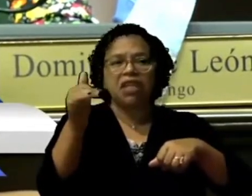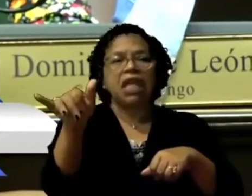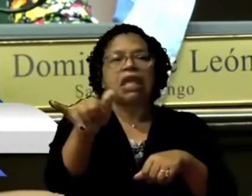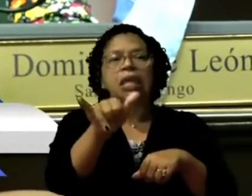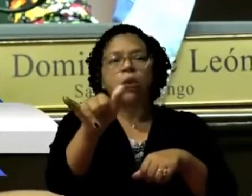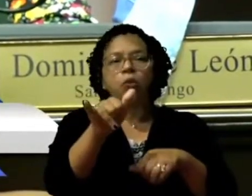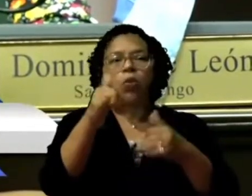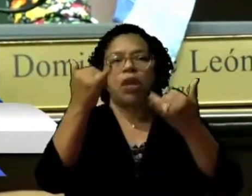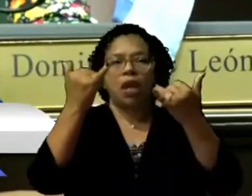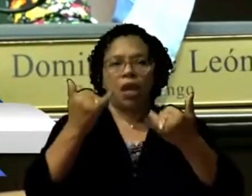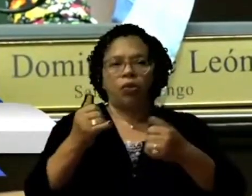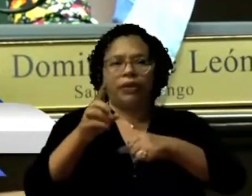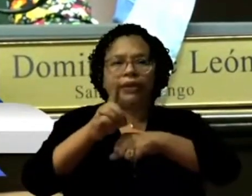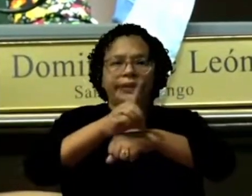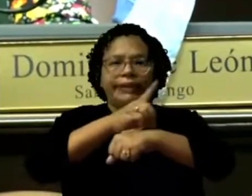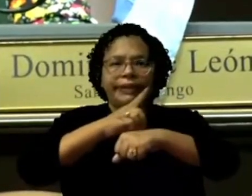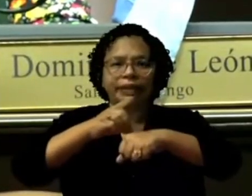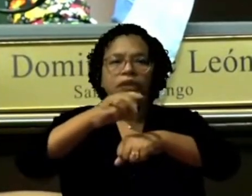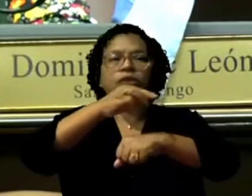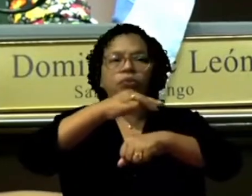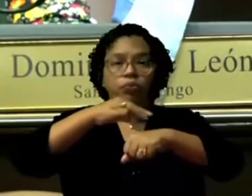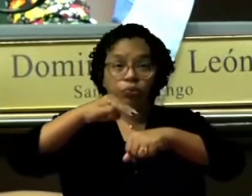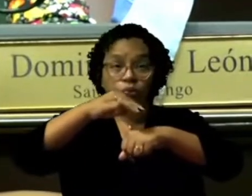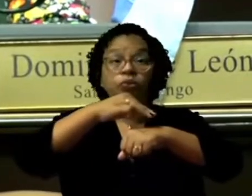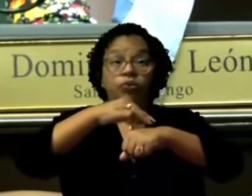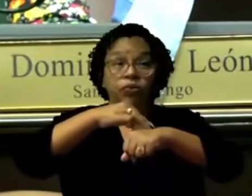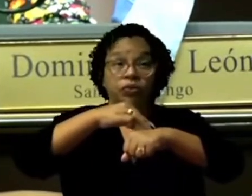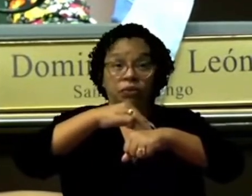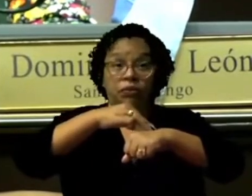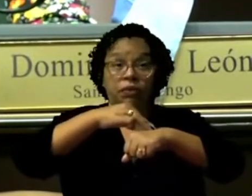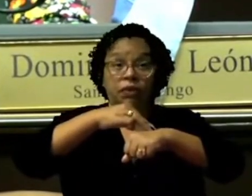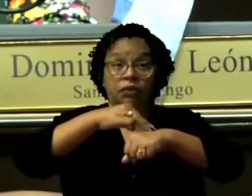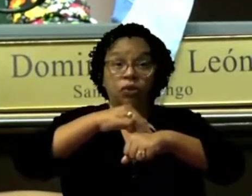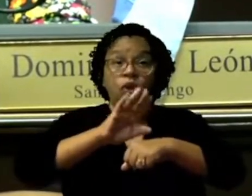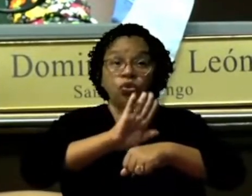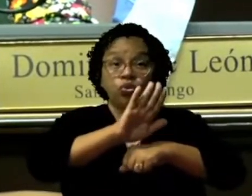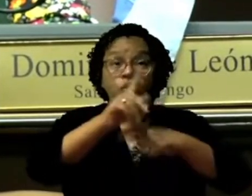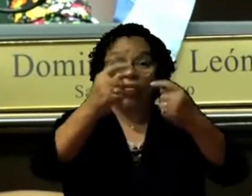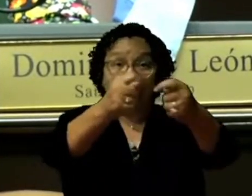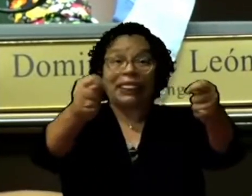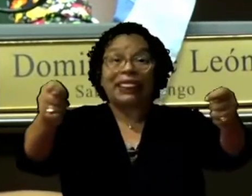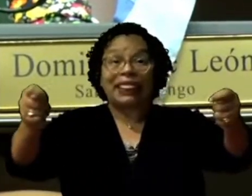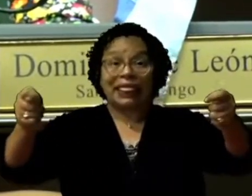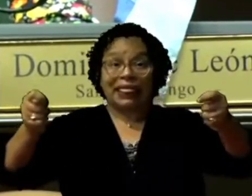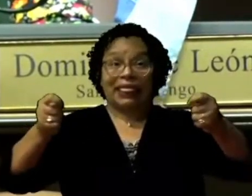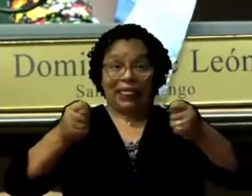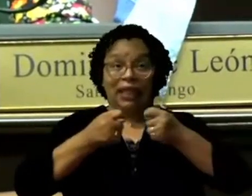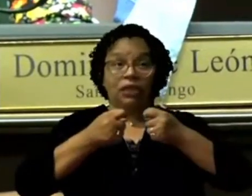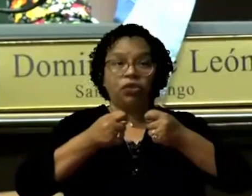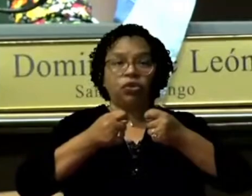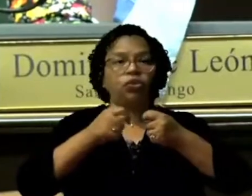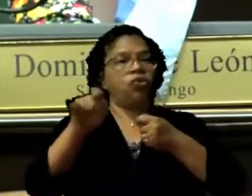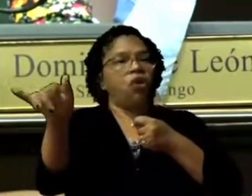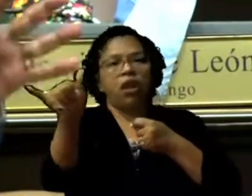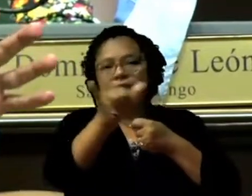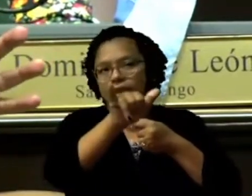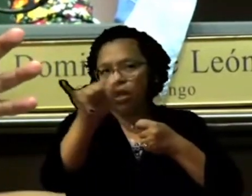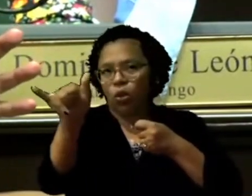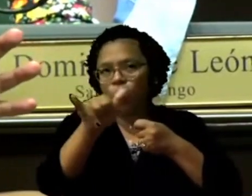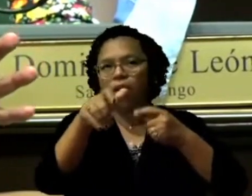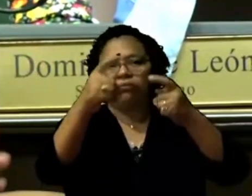en base a los terrenos que abarca el distrito municipal fuera hecho